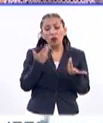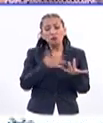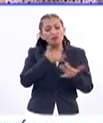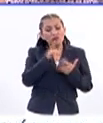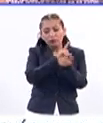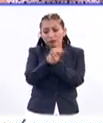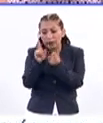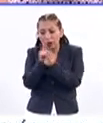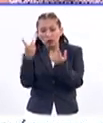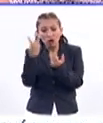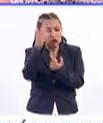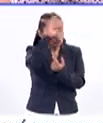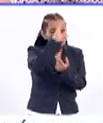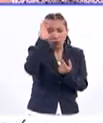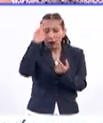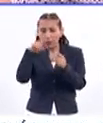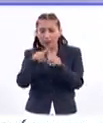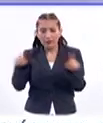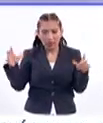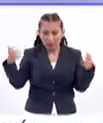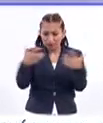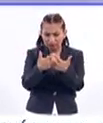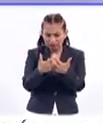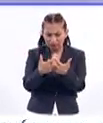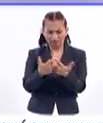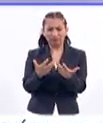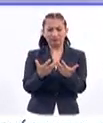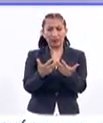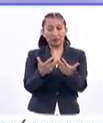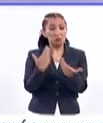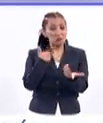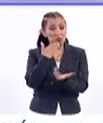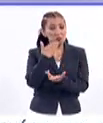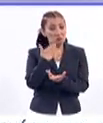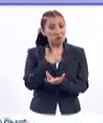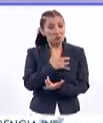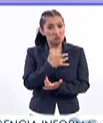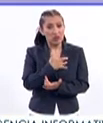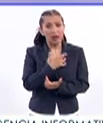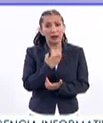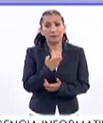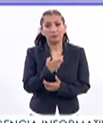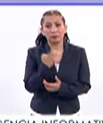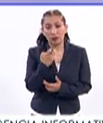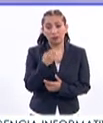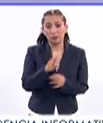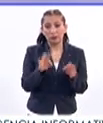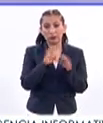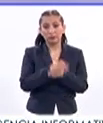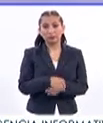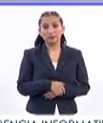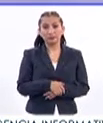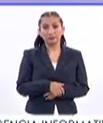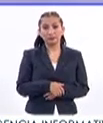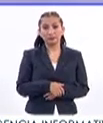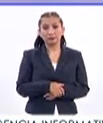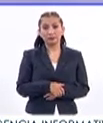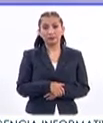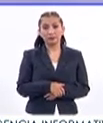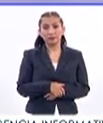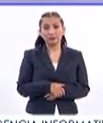convivencia de dos culturas completamente distintas. Y bueno, eso es algo destacable, es algo